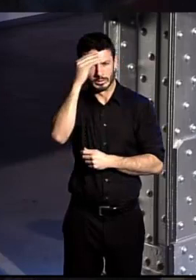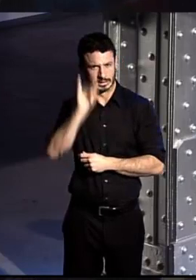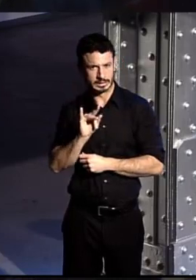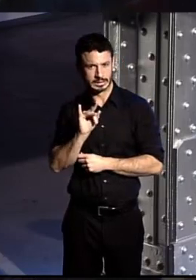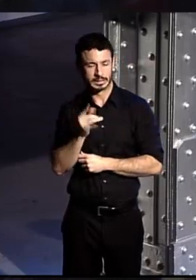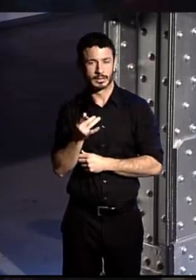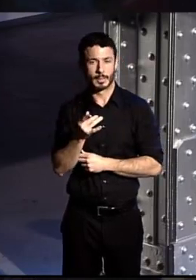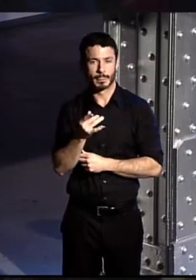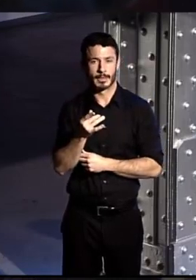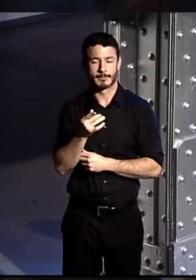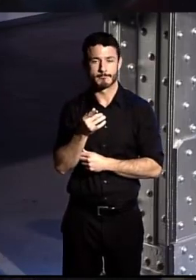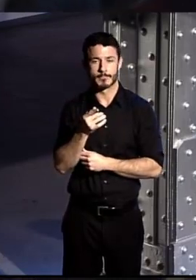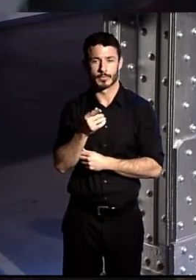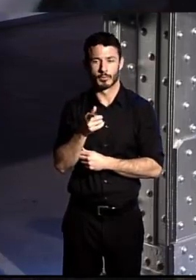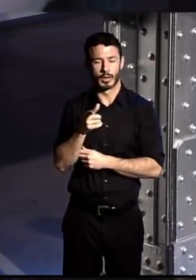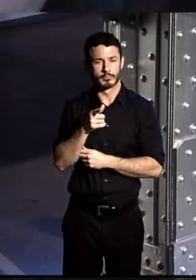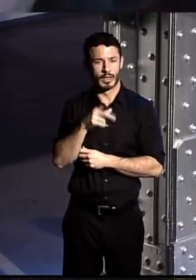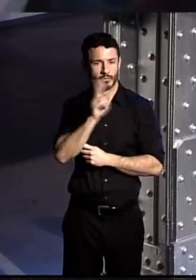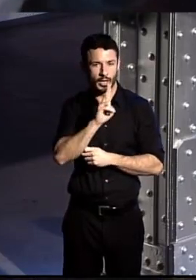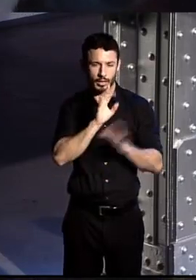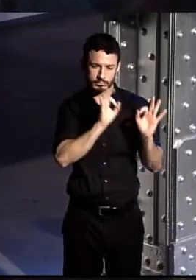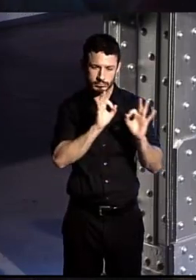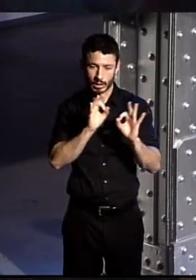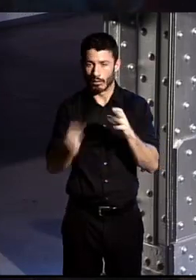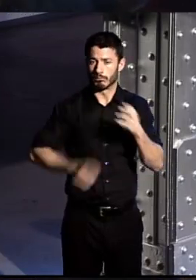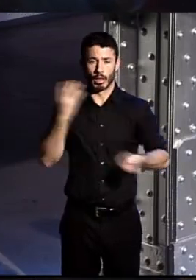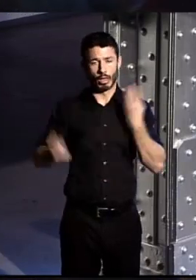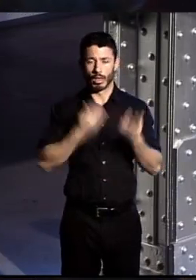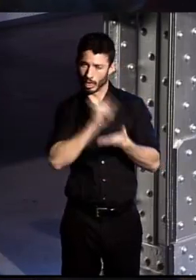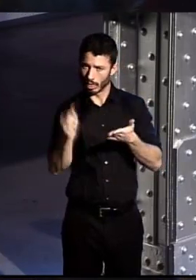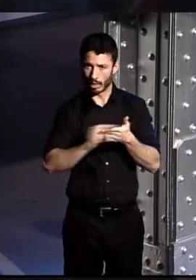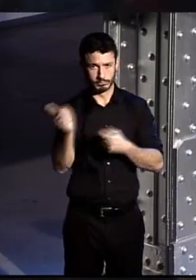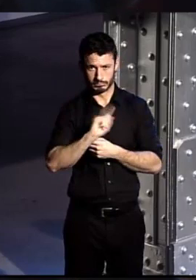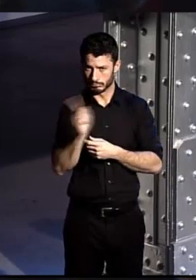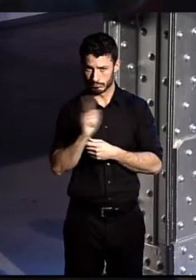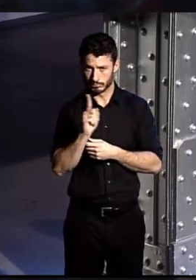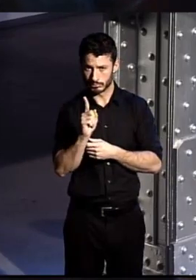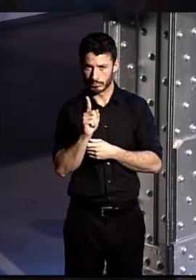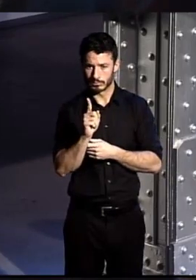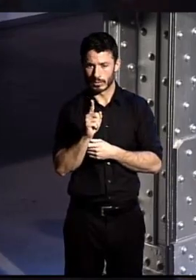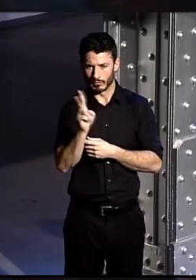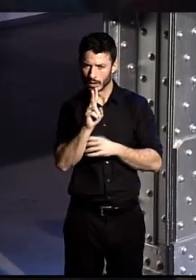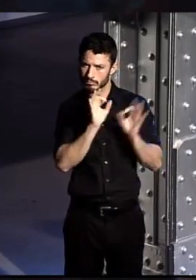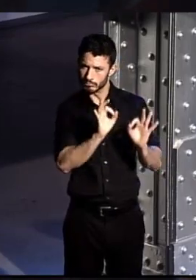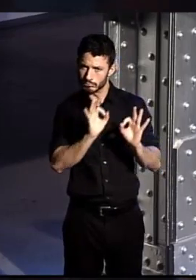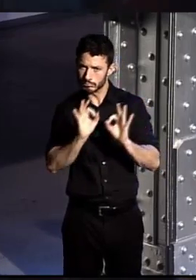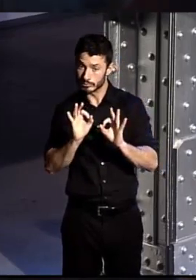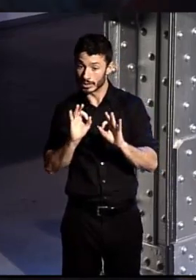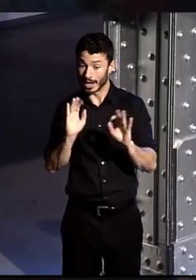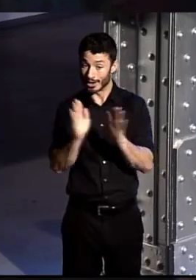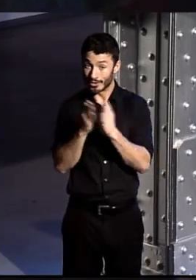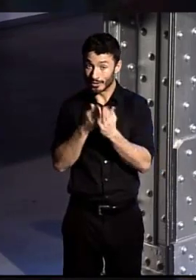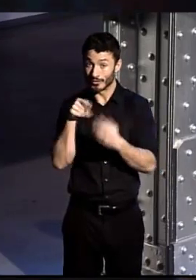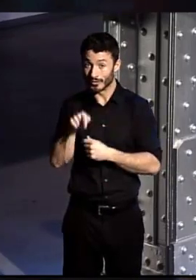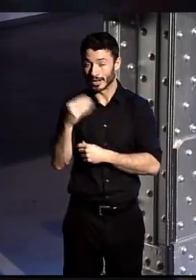él, que eres un hombre metódico, que vamos, no es un escritor improvisador como yo, pues él lo tenía todo muy planificado. En esta novela, pues